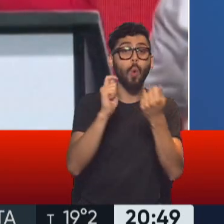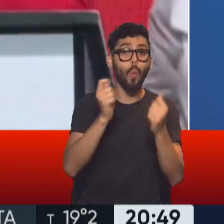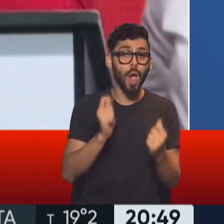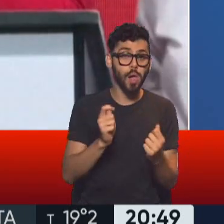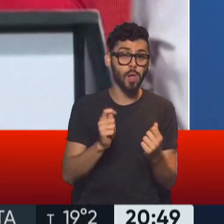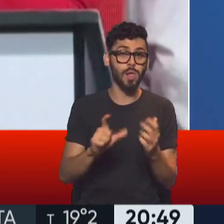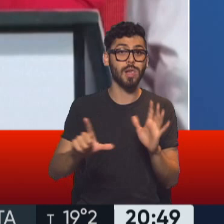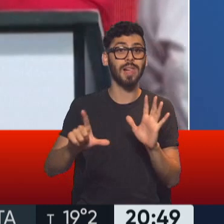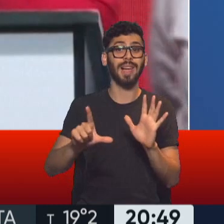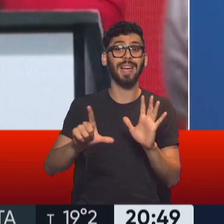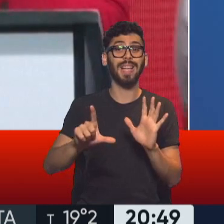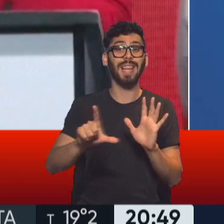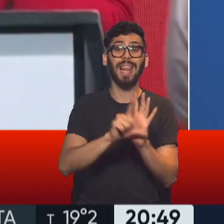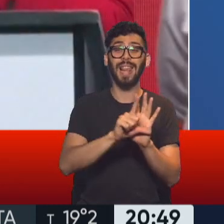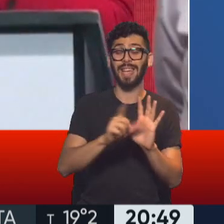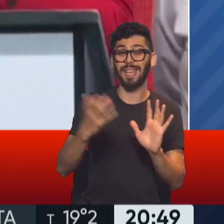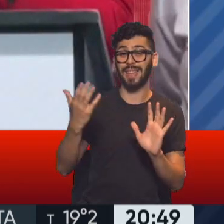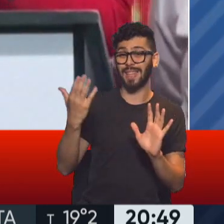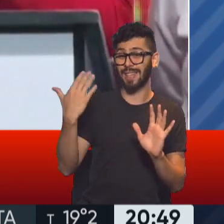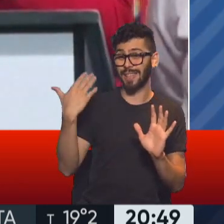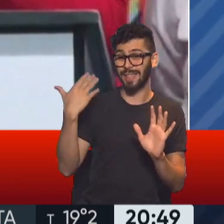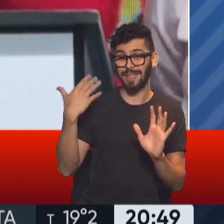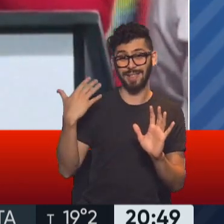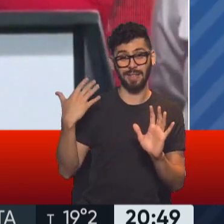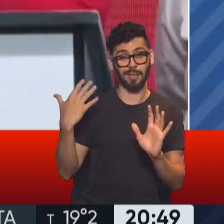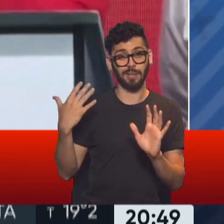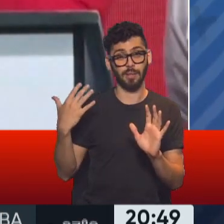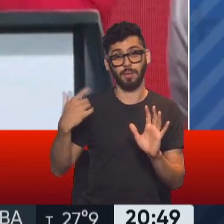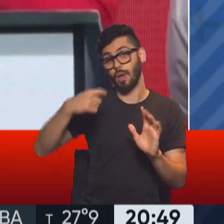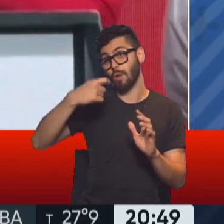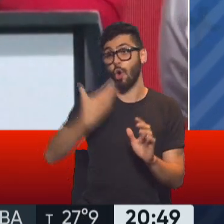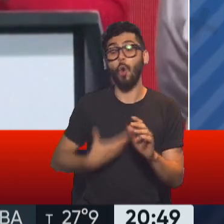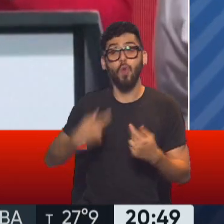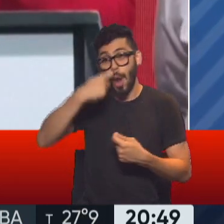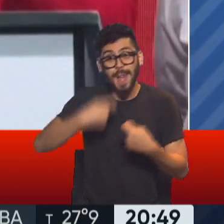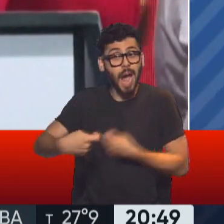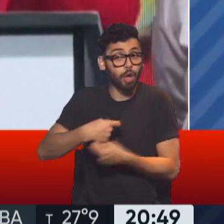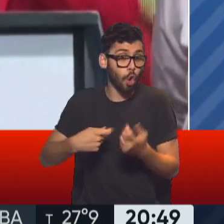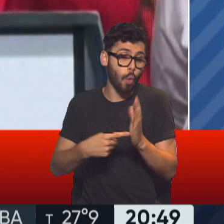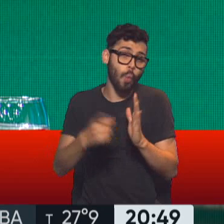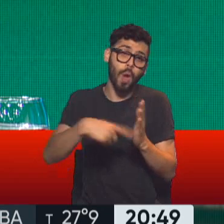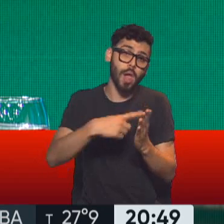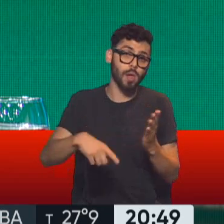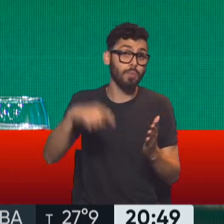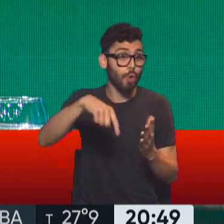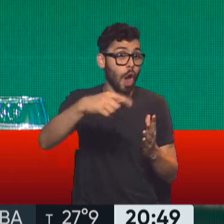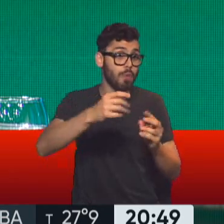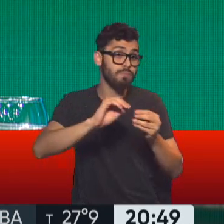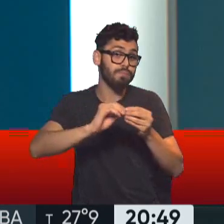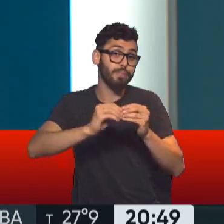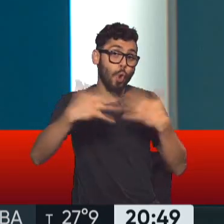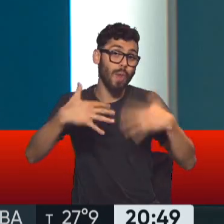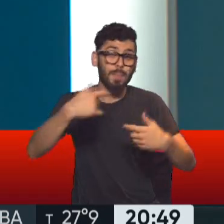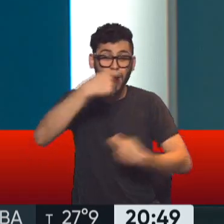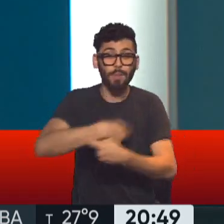las leyes principales que hicieron estos narcogobiernos, porque hay que decir... Ahora tiene un problema instalado de narcotráfico importante,